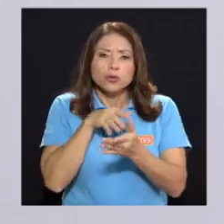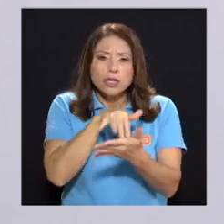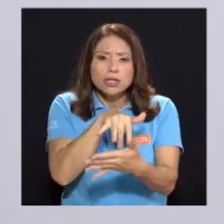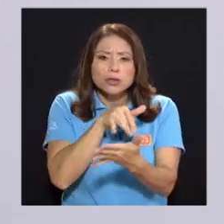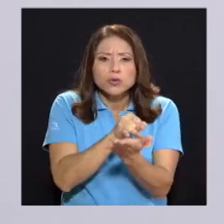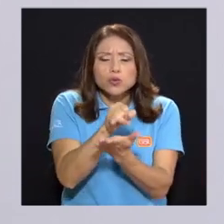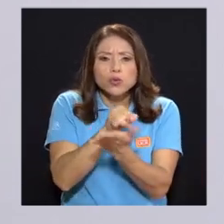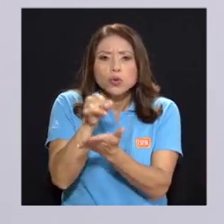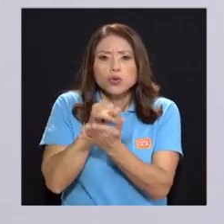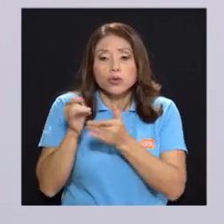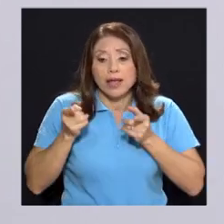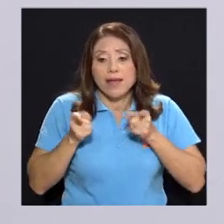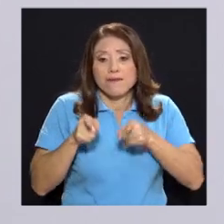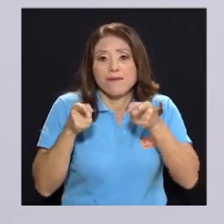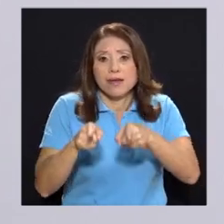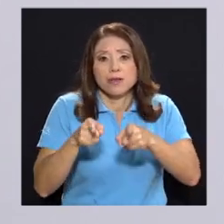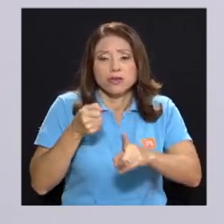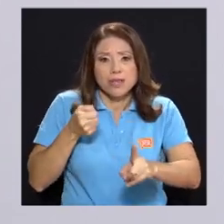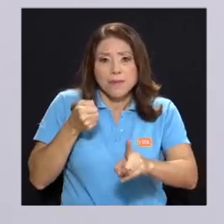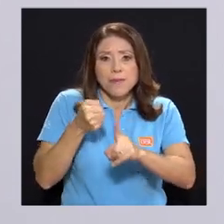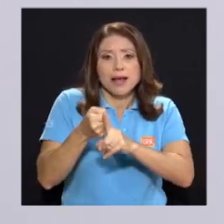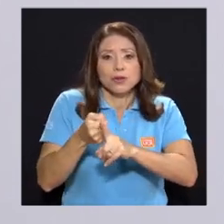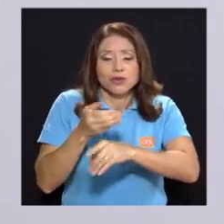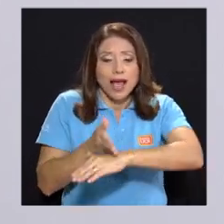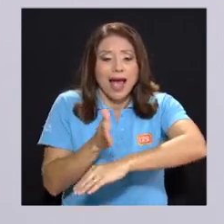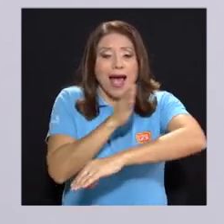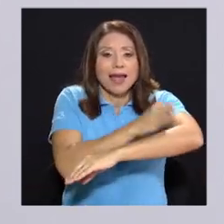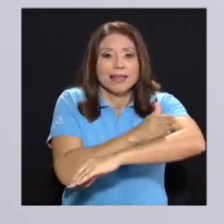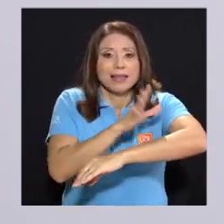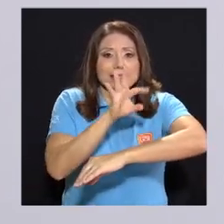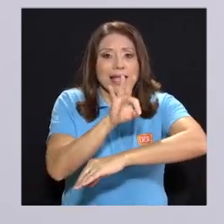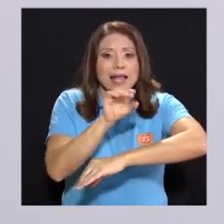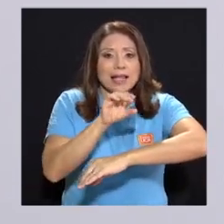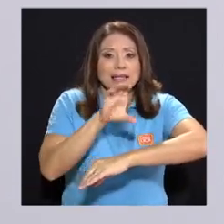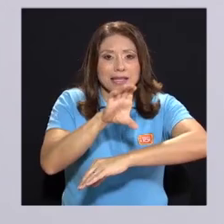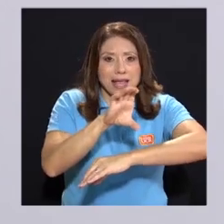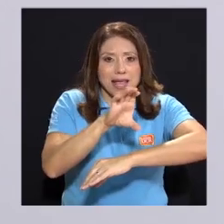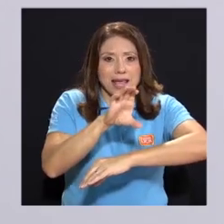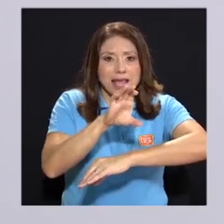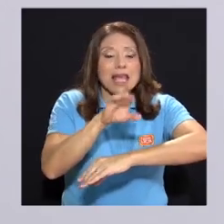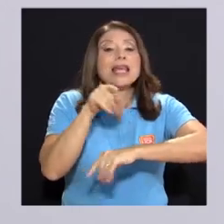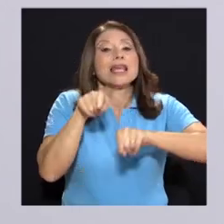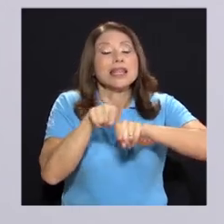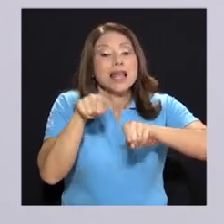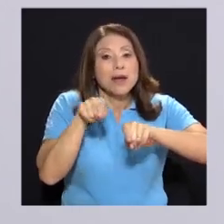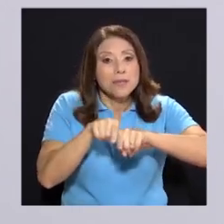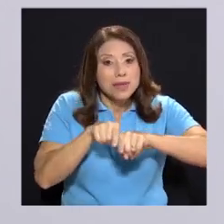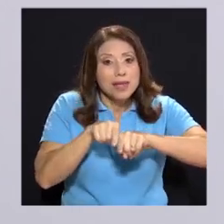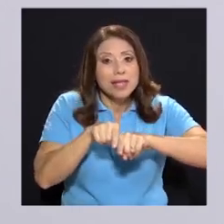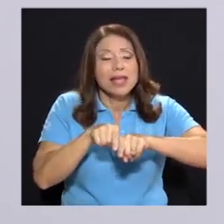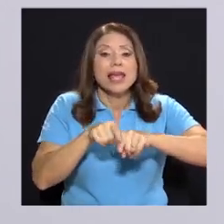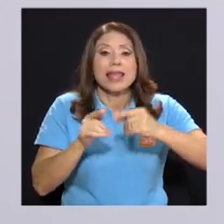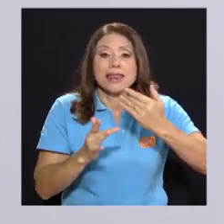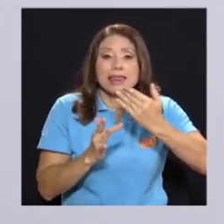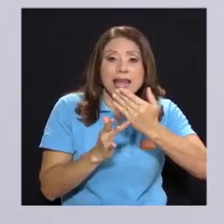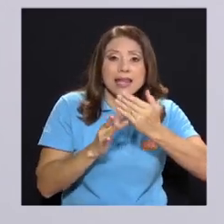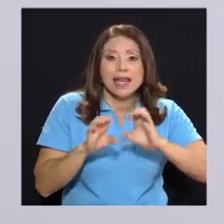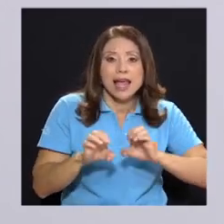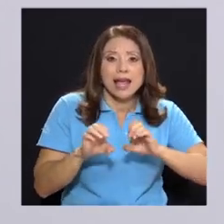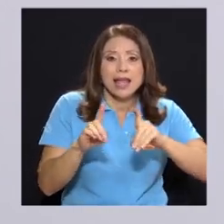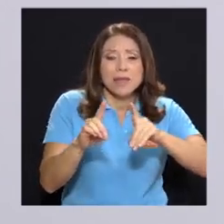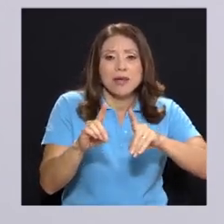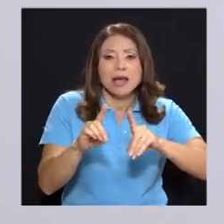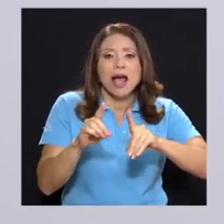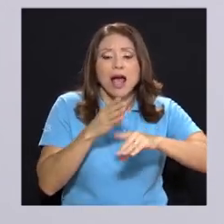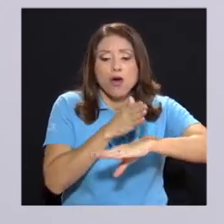antes de que se iba a aprobar el tlc y estudios que analizarán técnicamente académicamente qué efectos